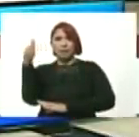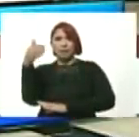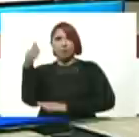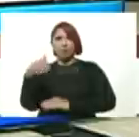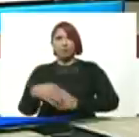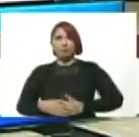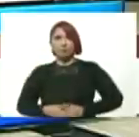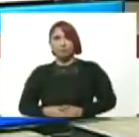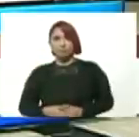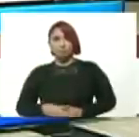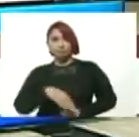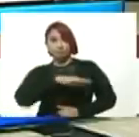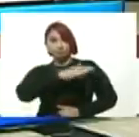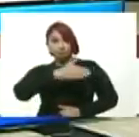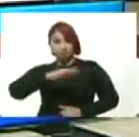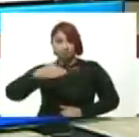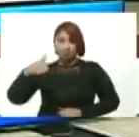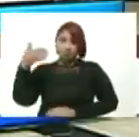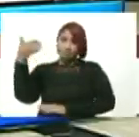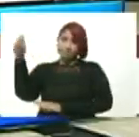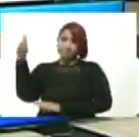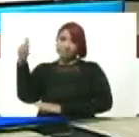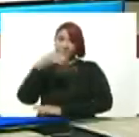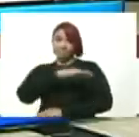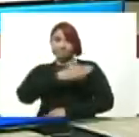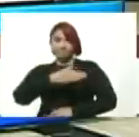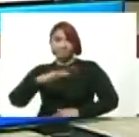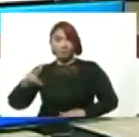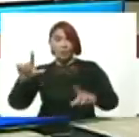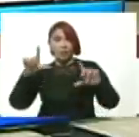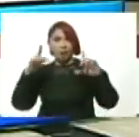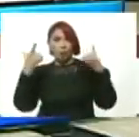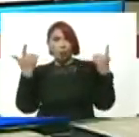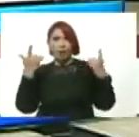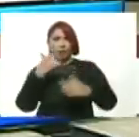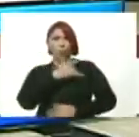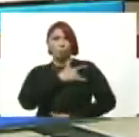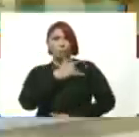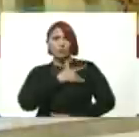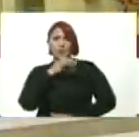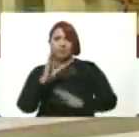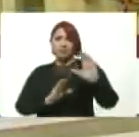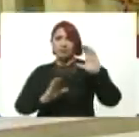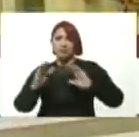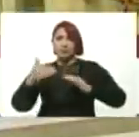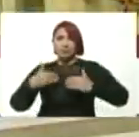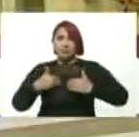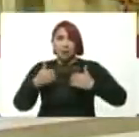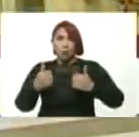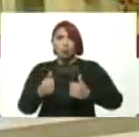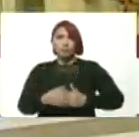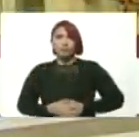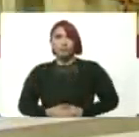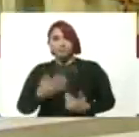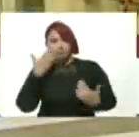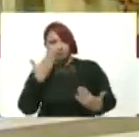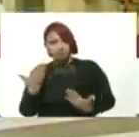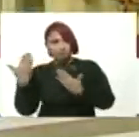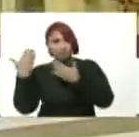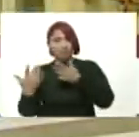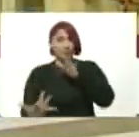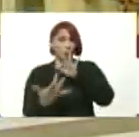bañera de la costa caraballeda de lavar en la guaira universidad de las ciencias de la salud adelante por